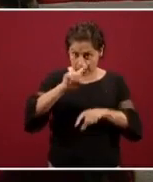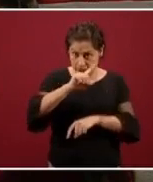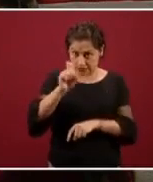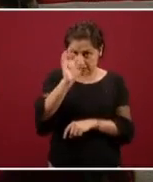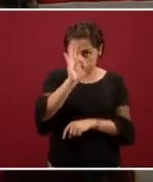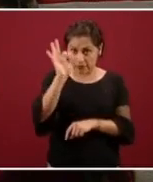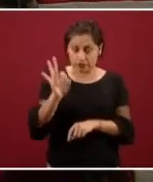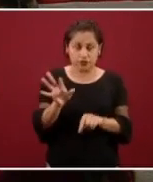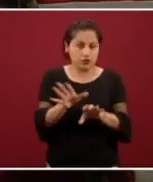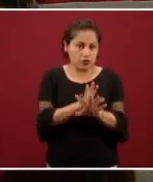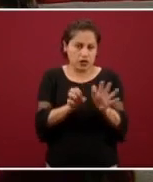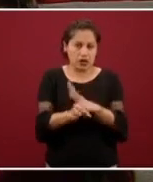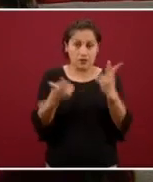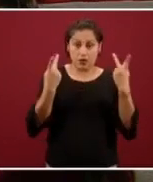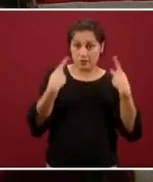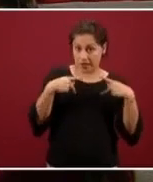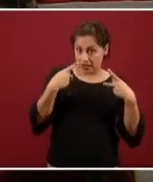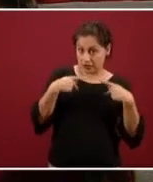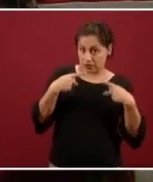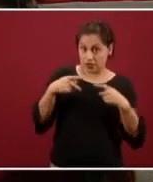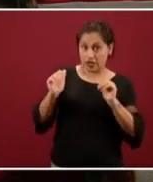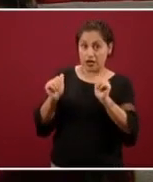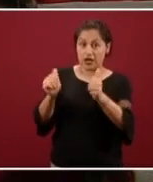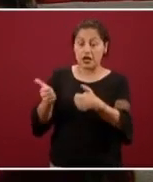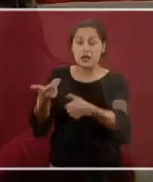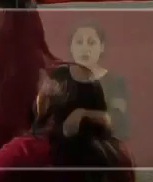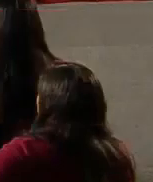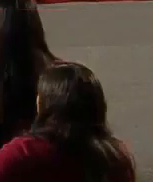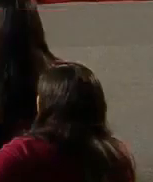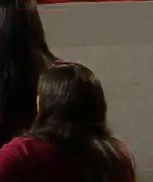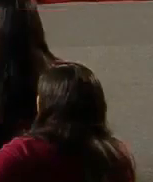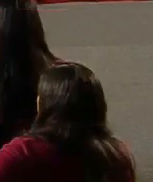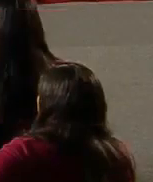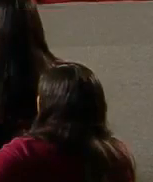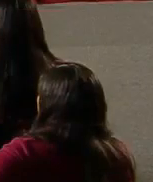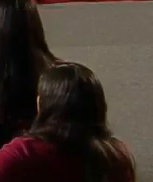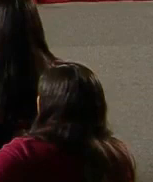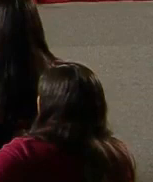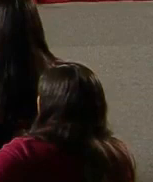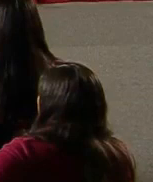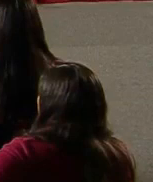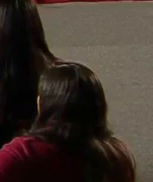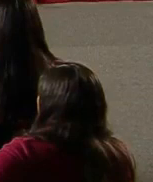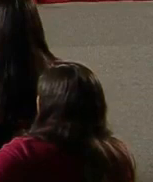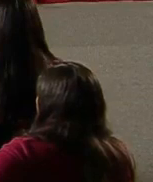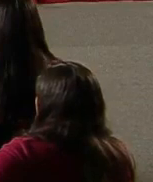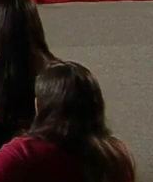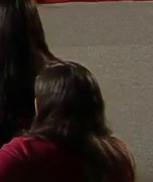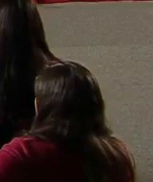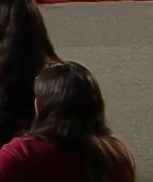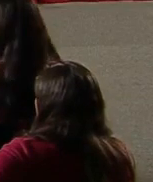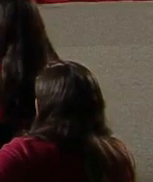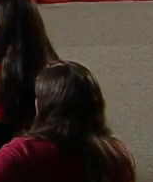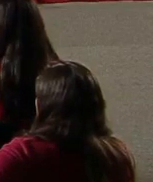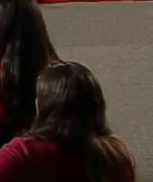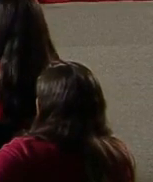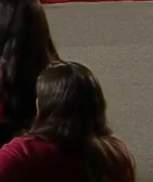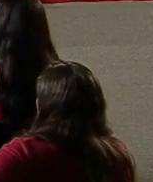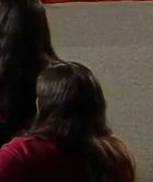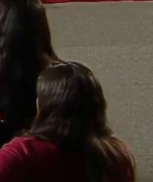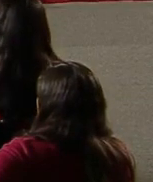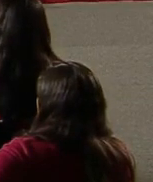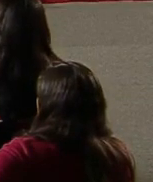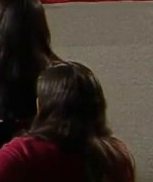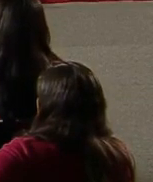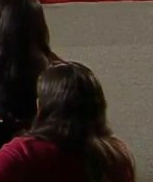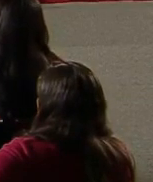en terapia intensiva, pero de millones. Es una aclaración, ¿estamos hablando de esas cifras? Son mis preguntas. Población general no